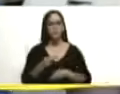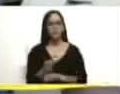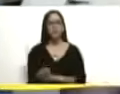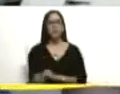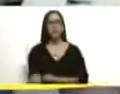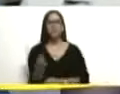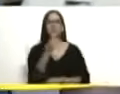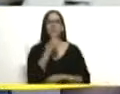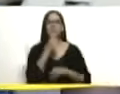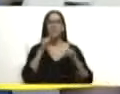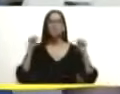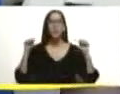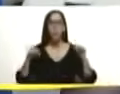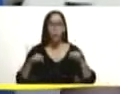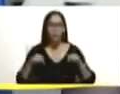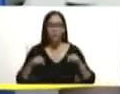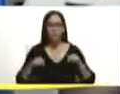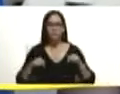hoy...